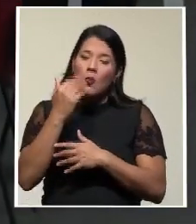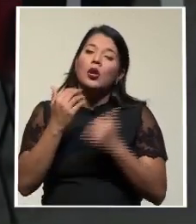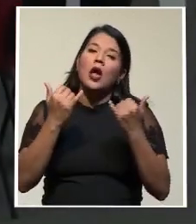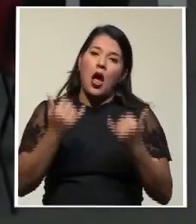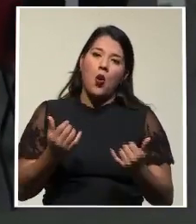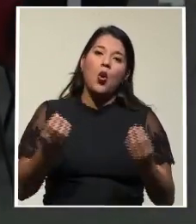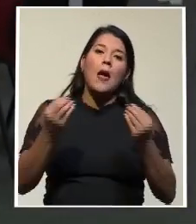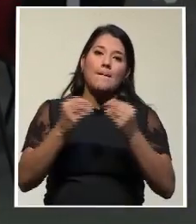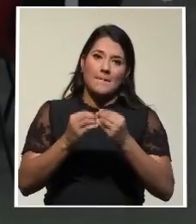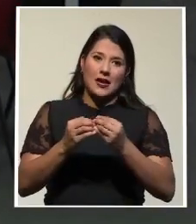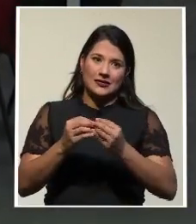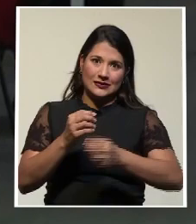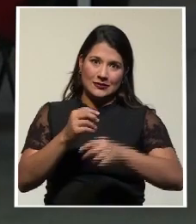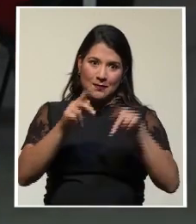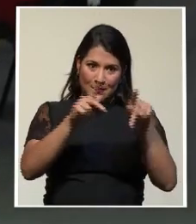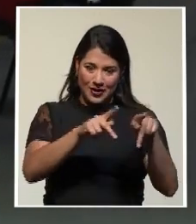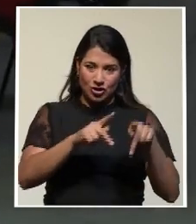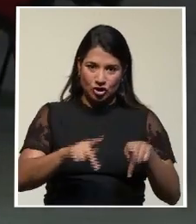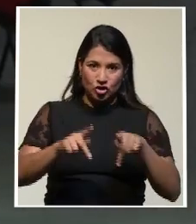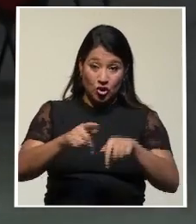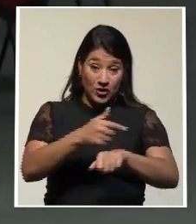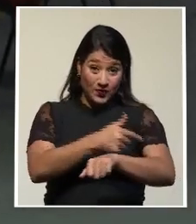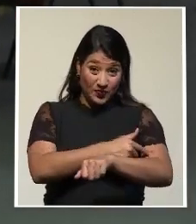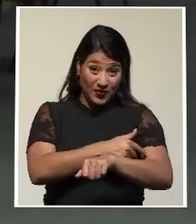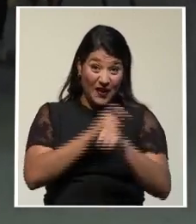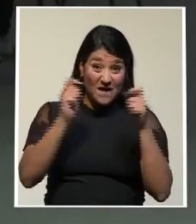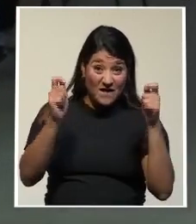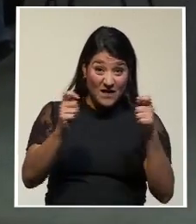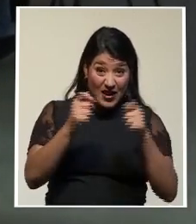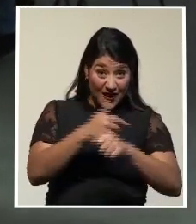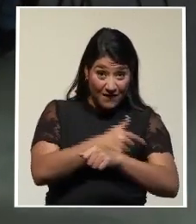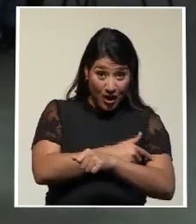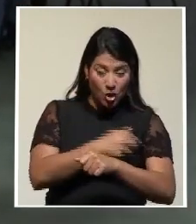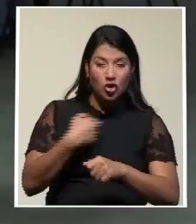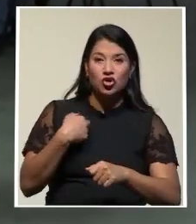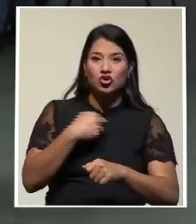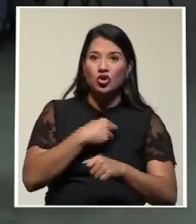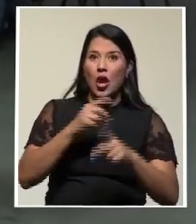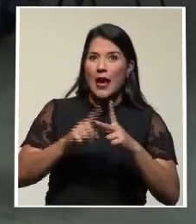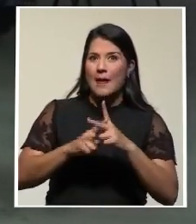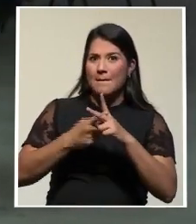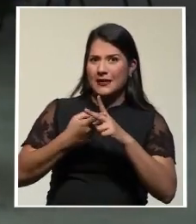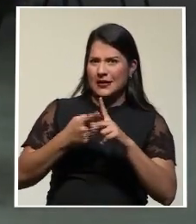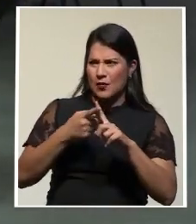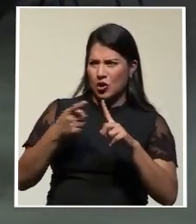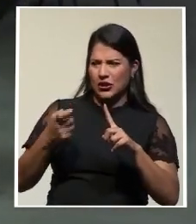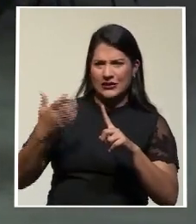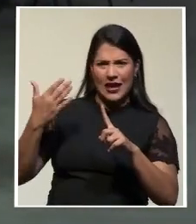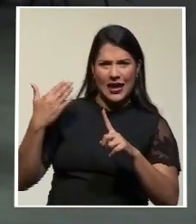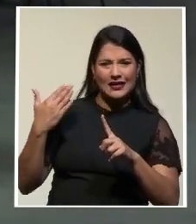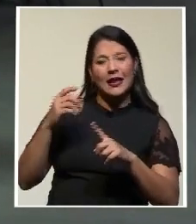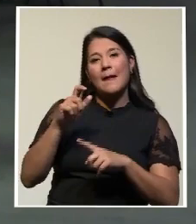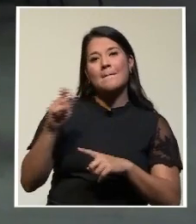la vacunación, los vacunatones que se han venido intentando desde hace mes y medio